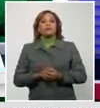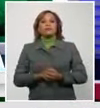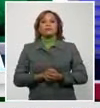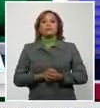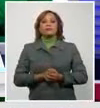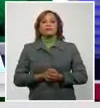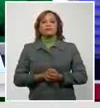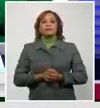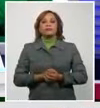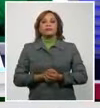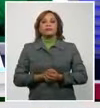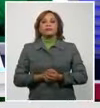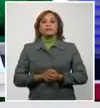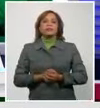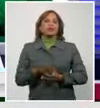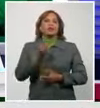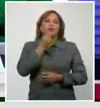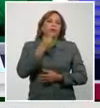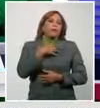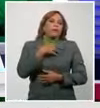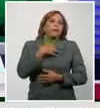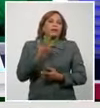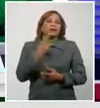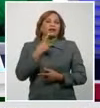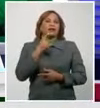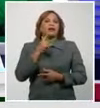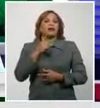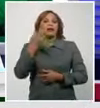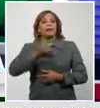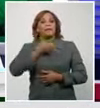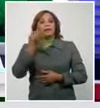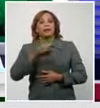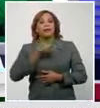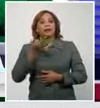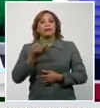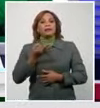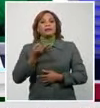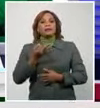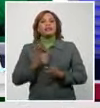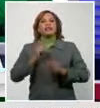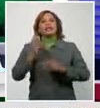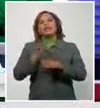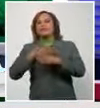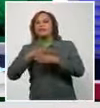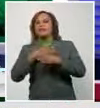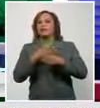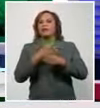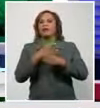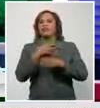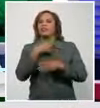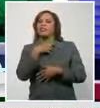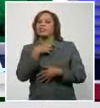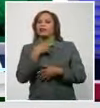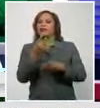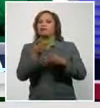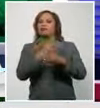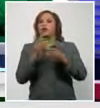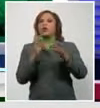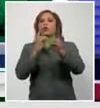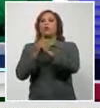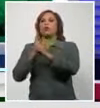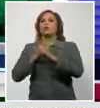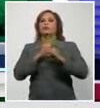que nos permite es hacer una alerta de lo que significa tener un contacto en